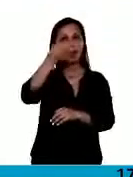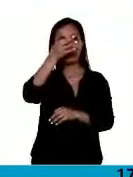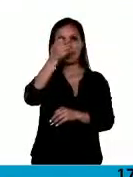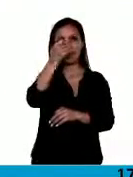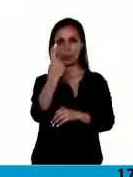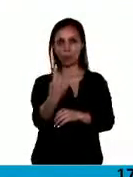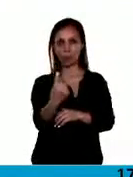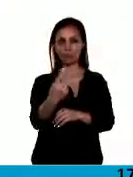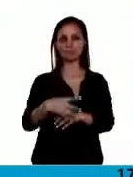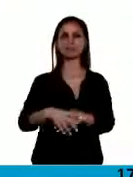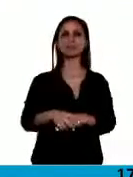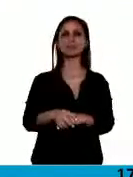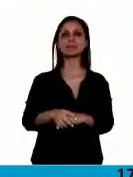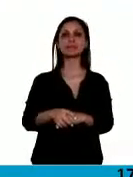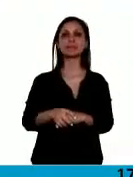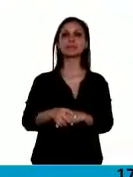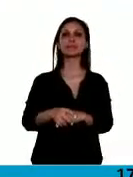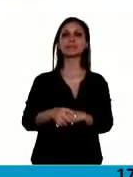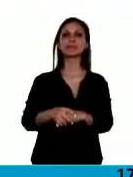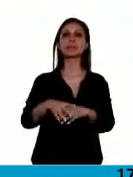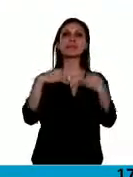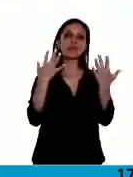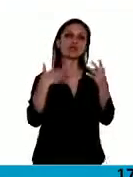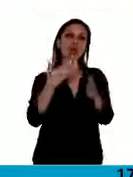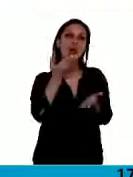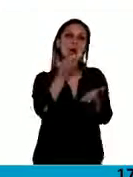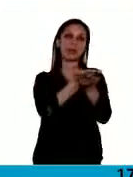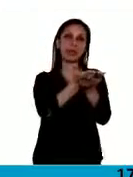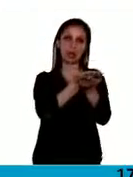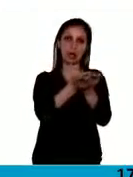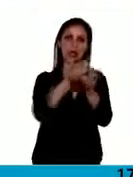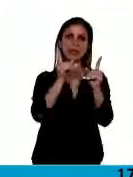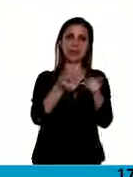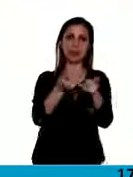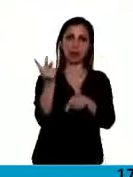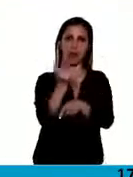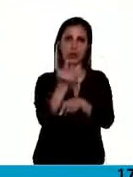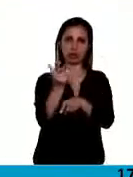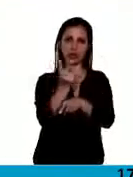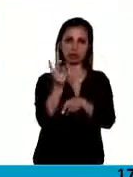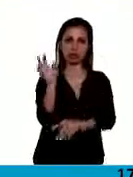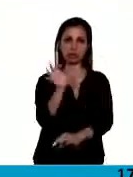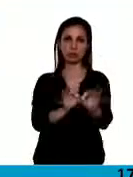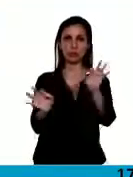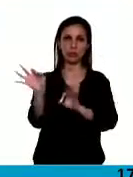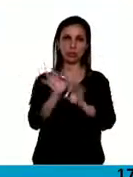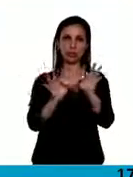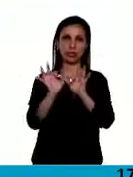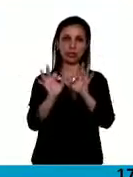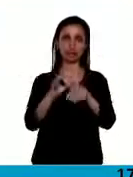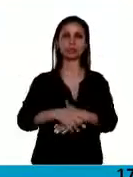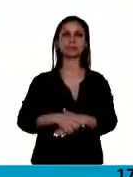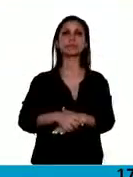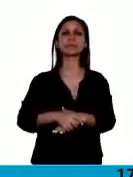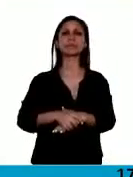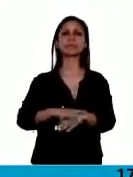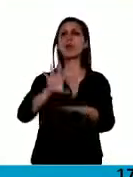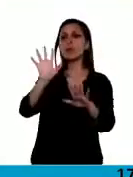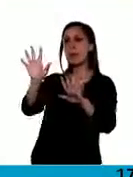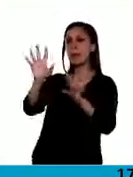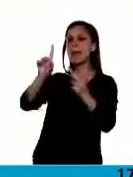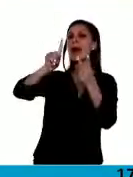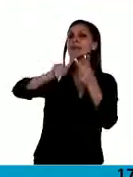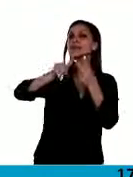3485/2021. Le solicito hacer el uso de ambos. Sobre el segundo proyecto